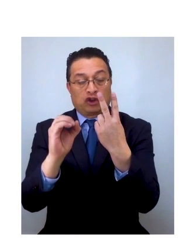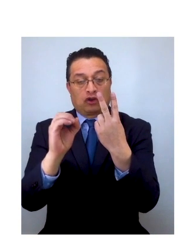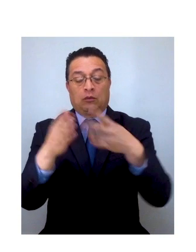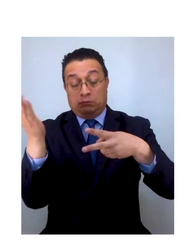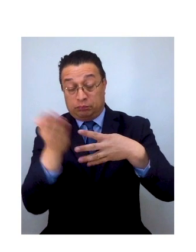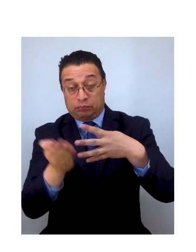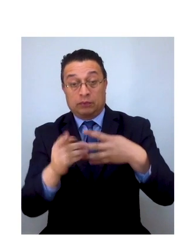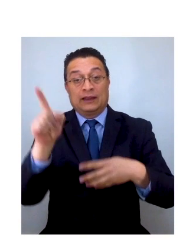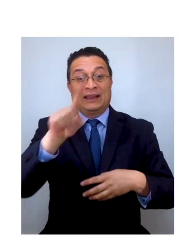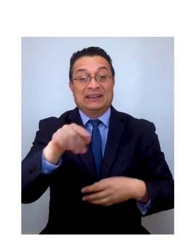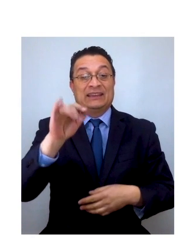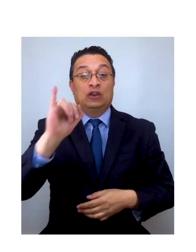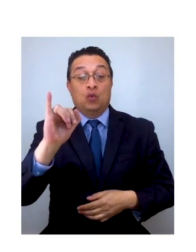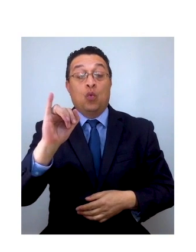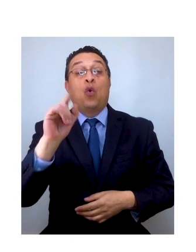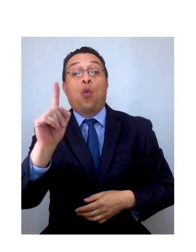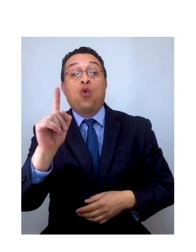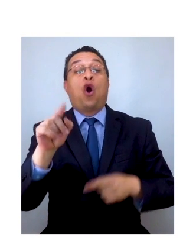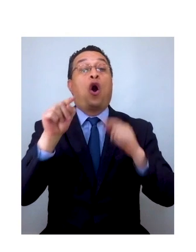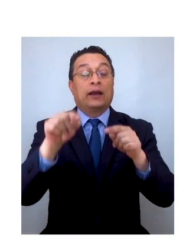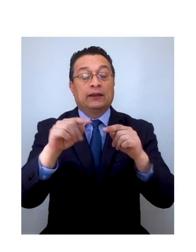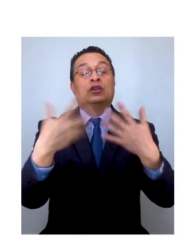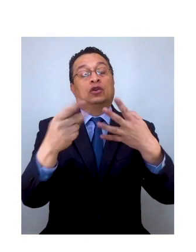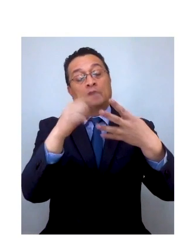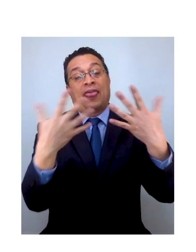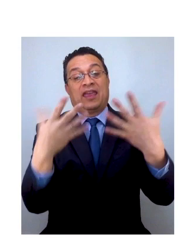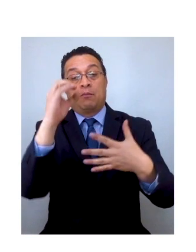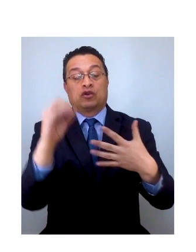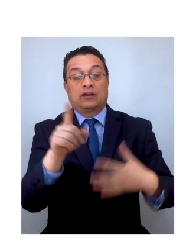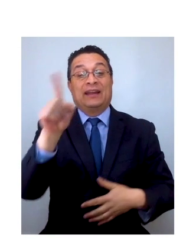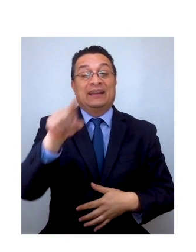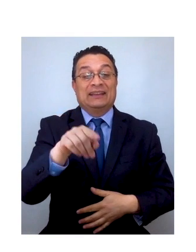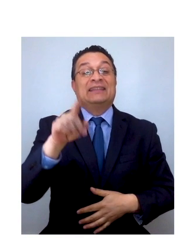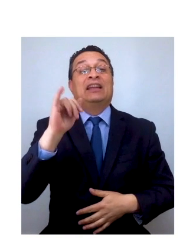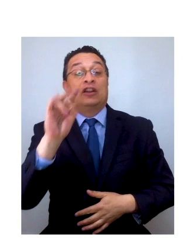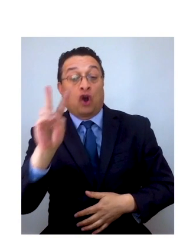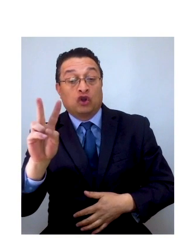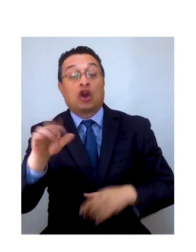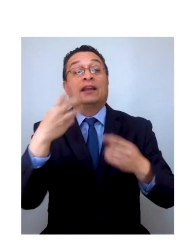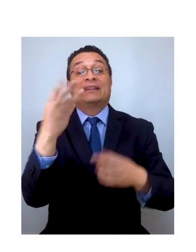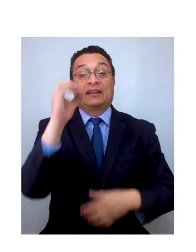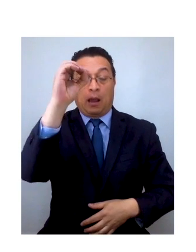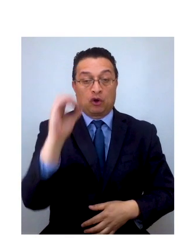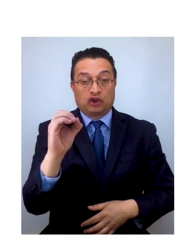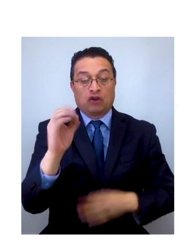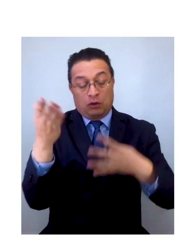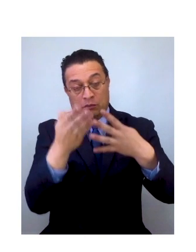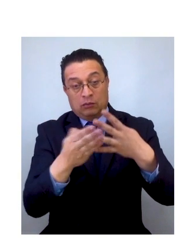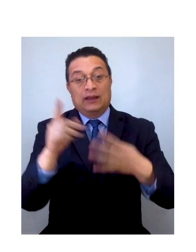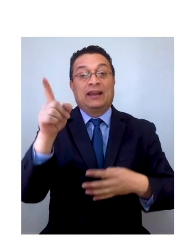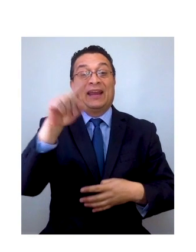pacientes categorizados como ESI 1, 10% de pacientes categorizados como ESI 2, 30% de